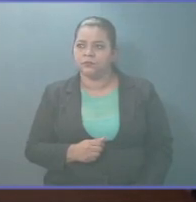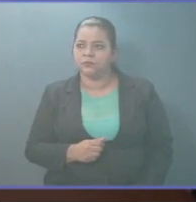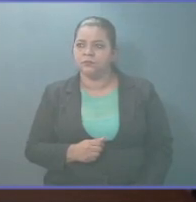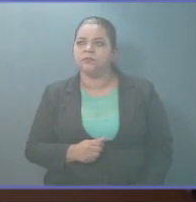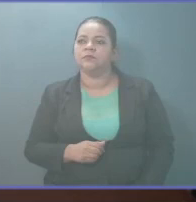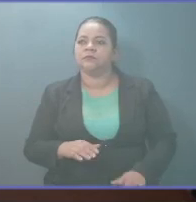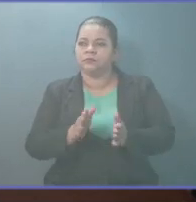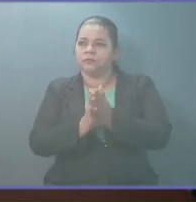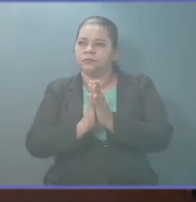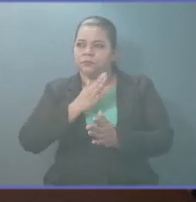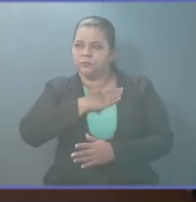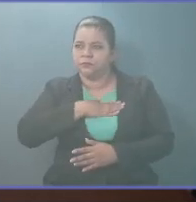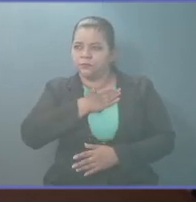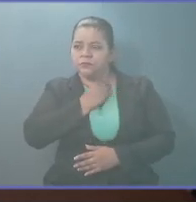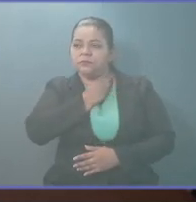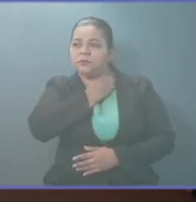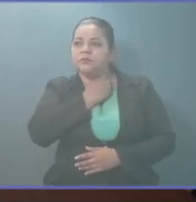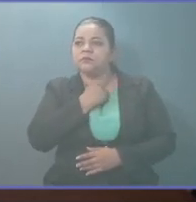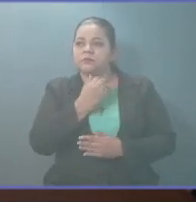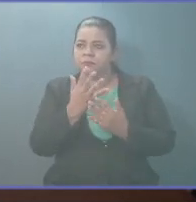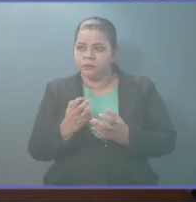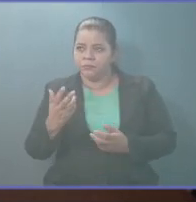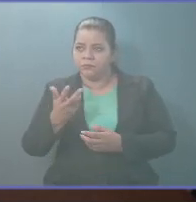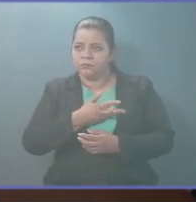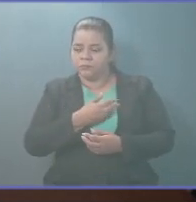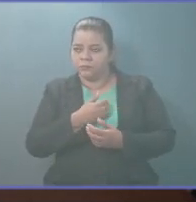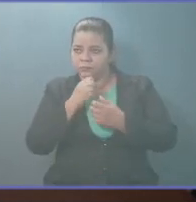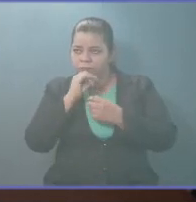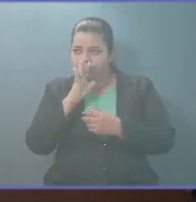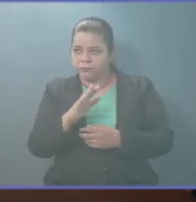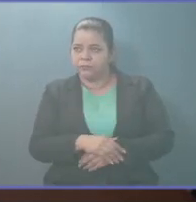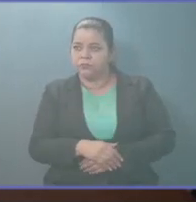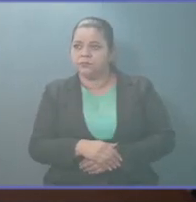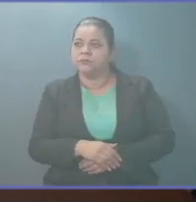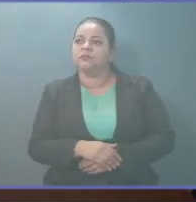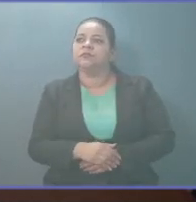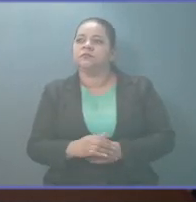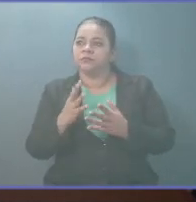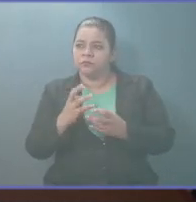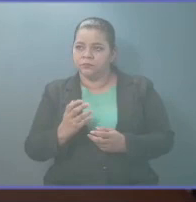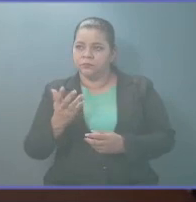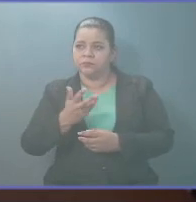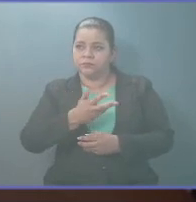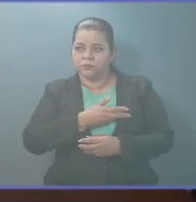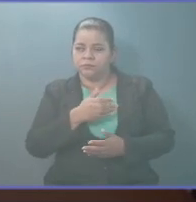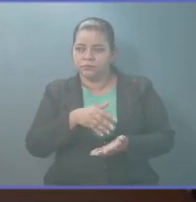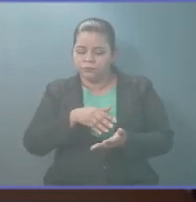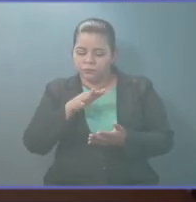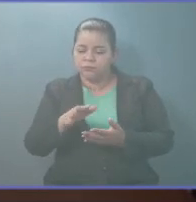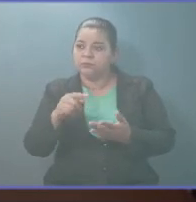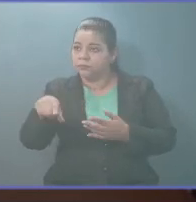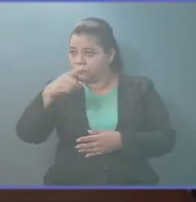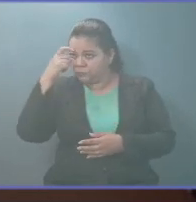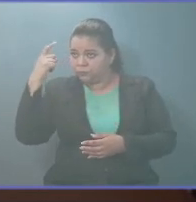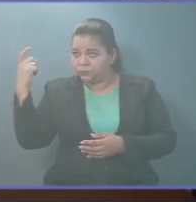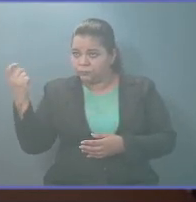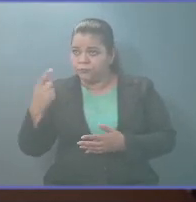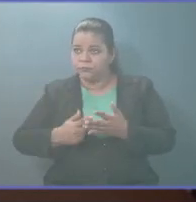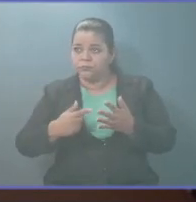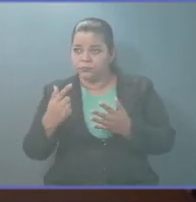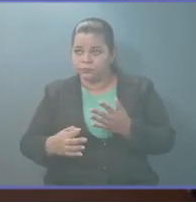Someto a consideración esta observación. Aquí, de lo que estamos hablando, para ubicarlos en el mapa, se recuerdan que esta ley crea